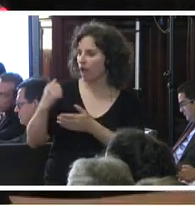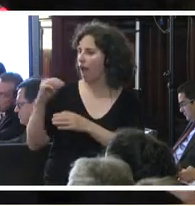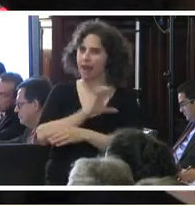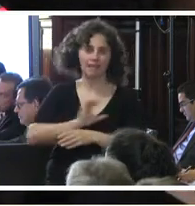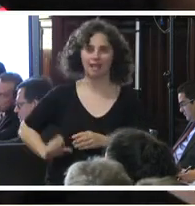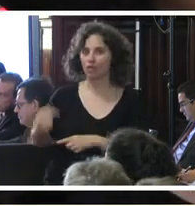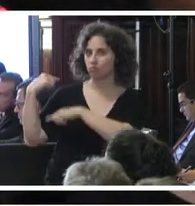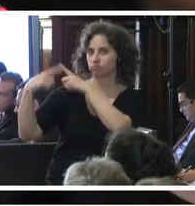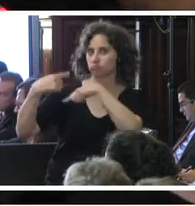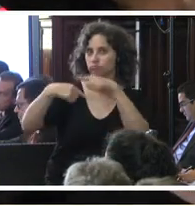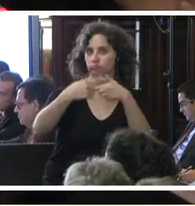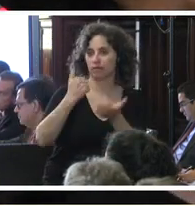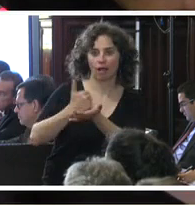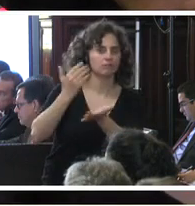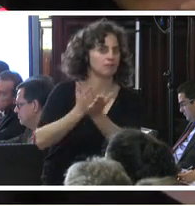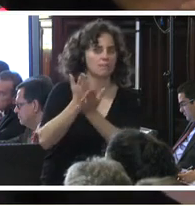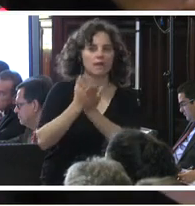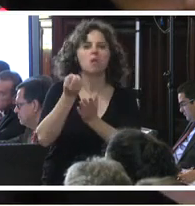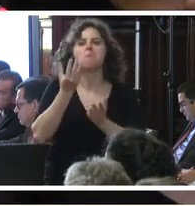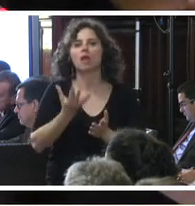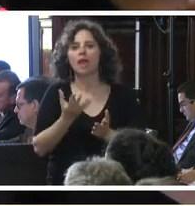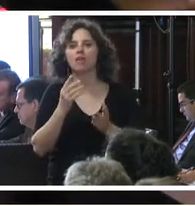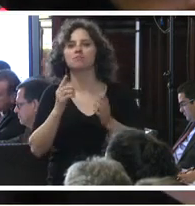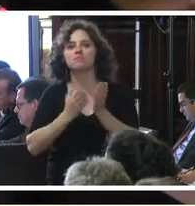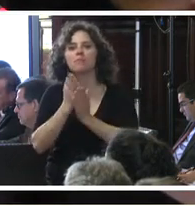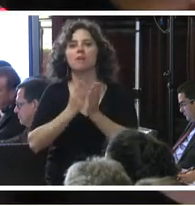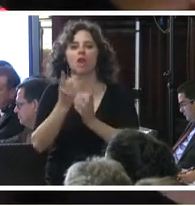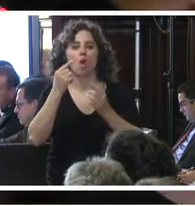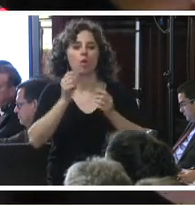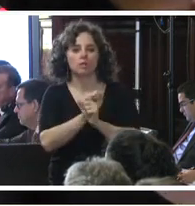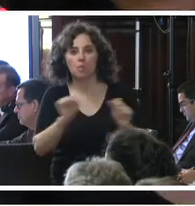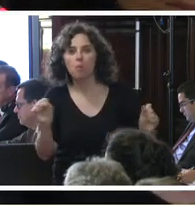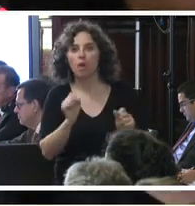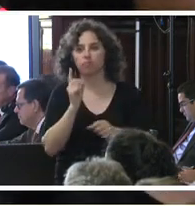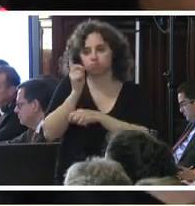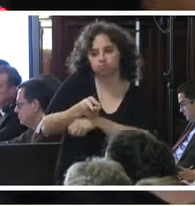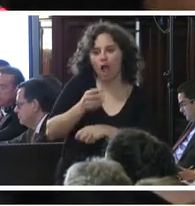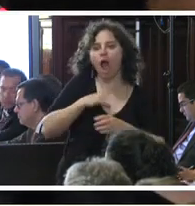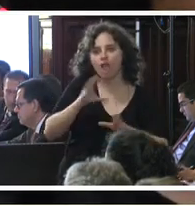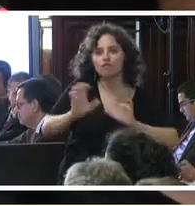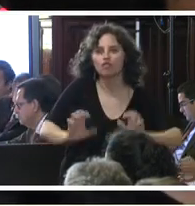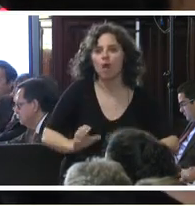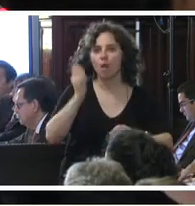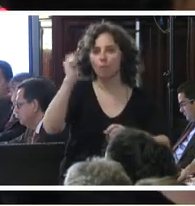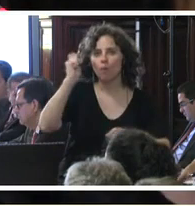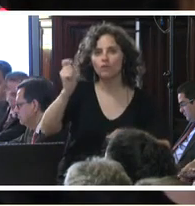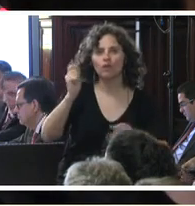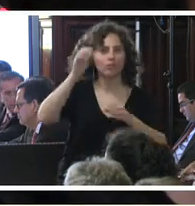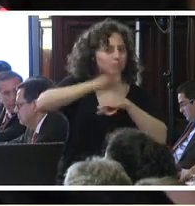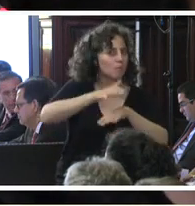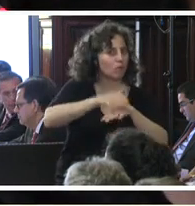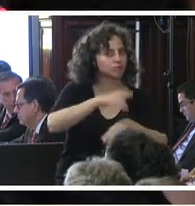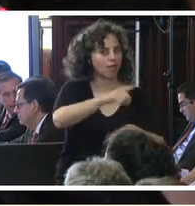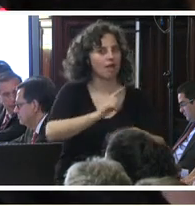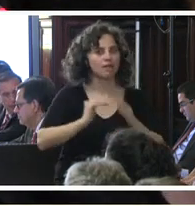Estado, es porque desafortunadamente dentro de los posibles perpetradores existen funcionarios públicos de alto rango, es